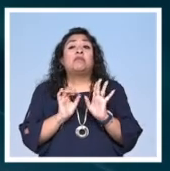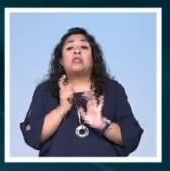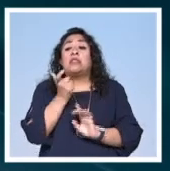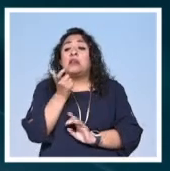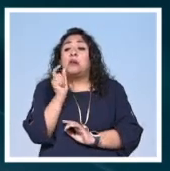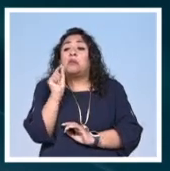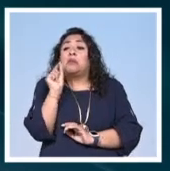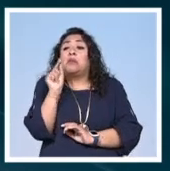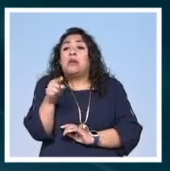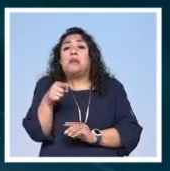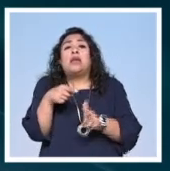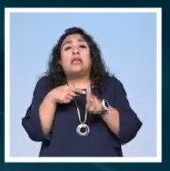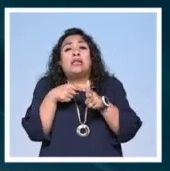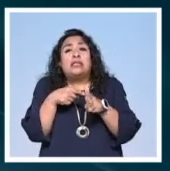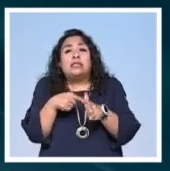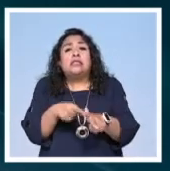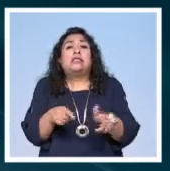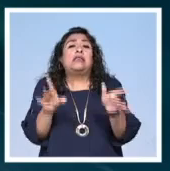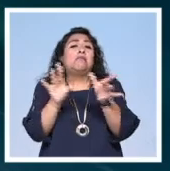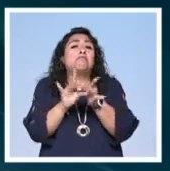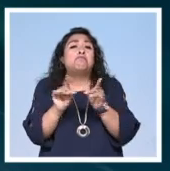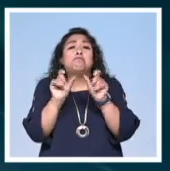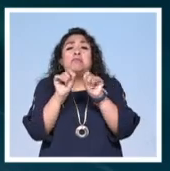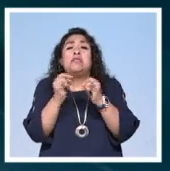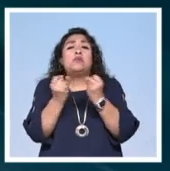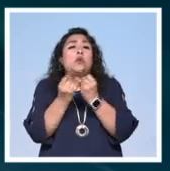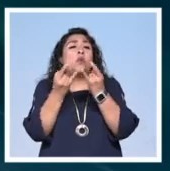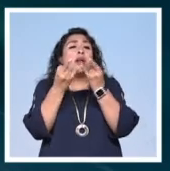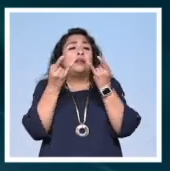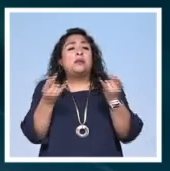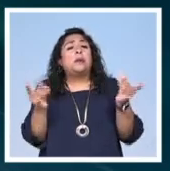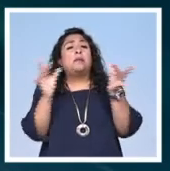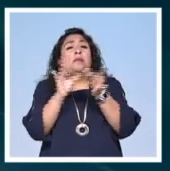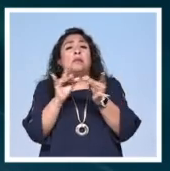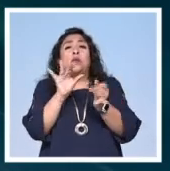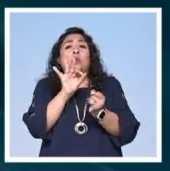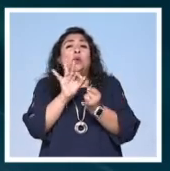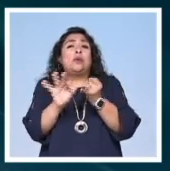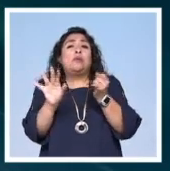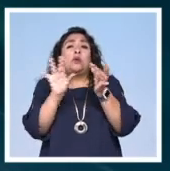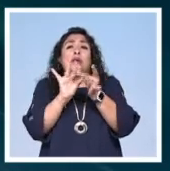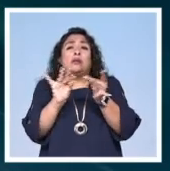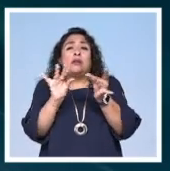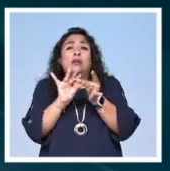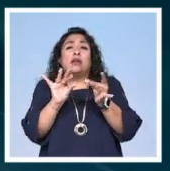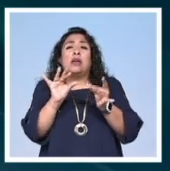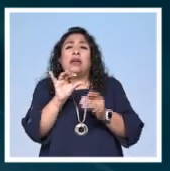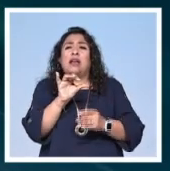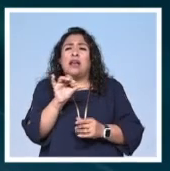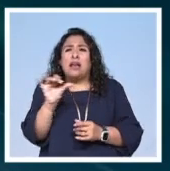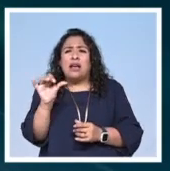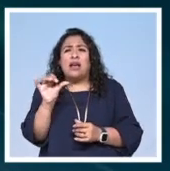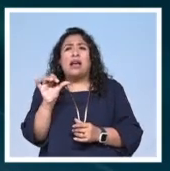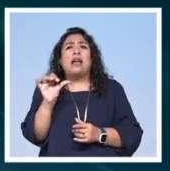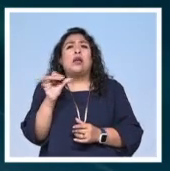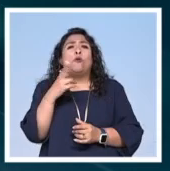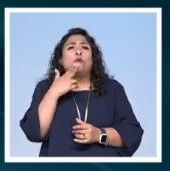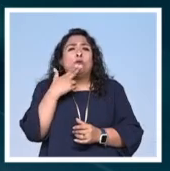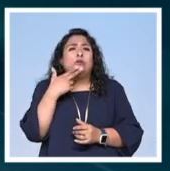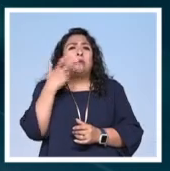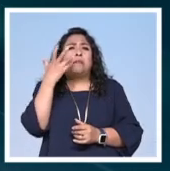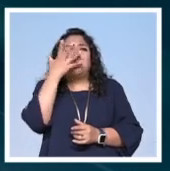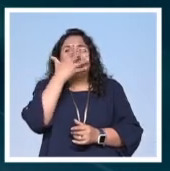que sigen contando a lo mejor la misma historia finalmente lo único que contamos desde el nacimiento a la muerte y en medio está ese